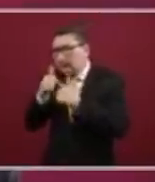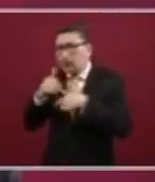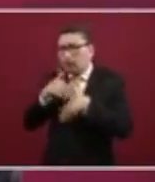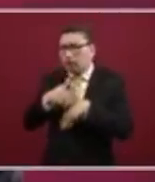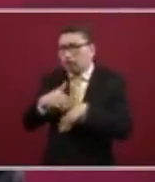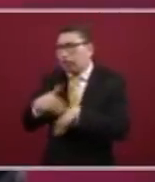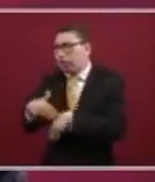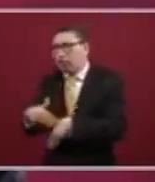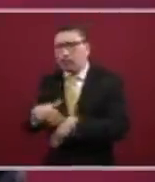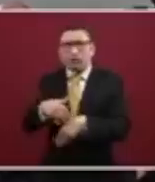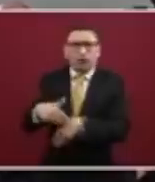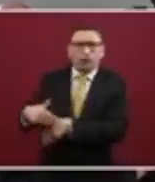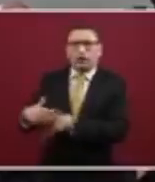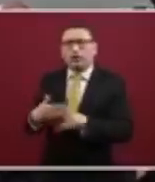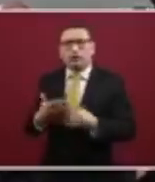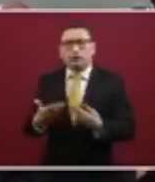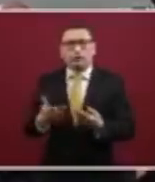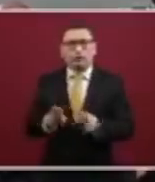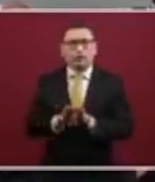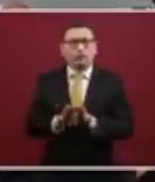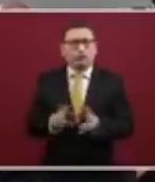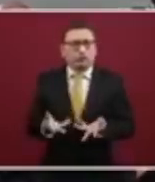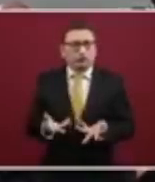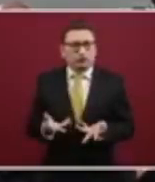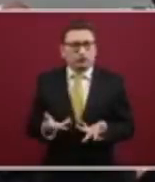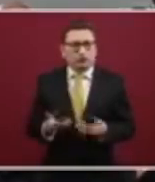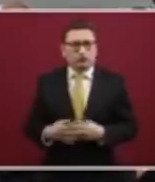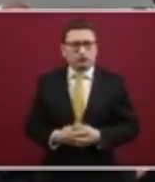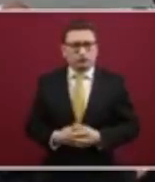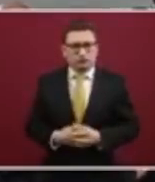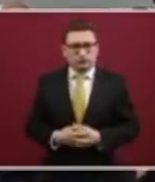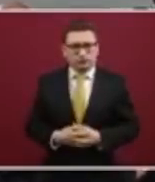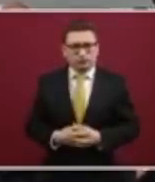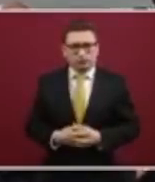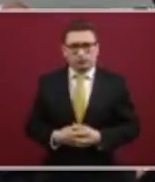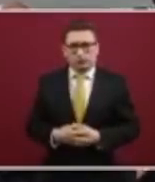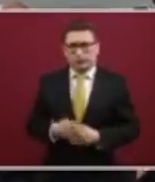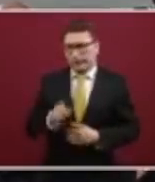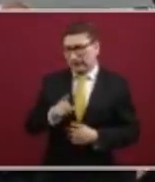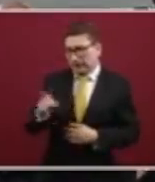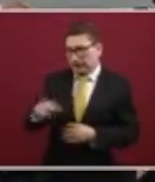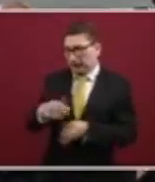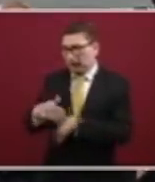cómo está el gobierno, si yo le hago caso a los que